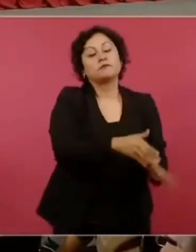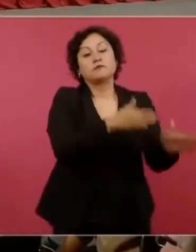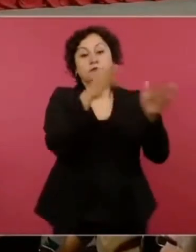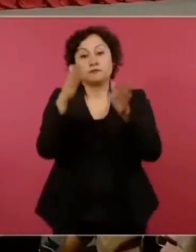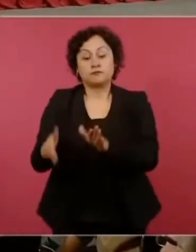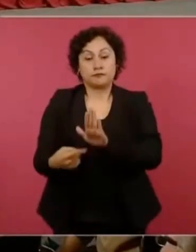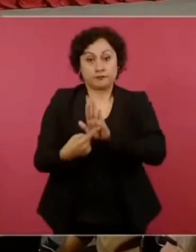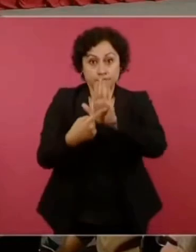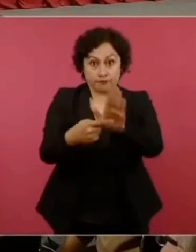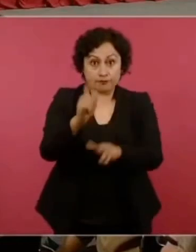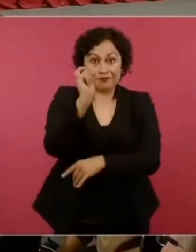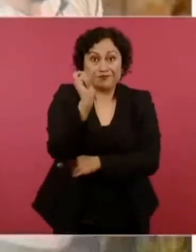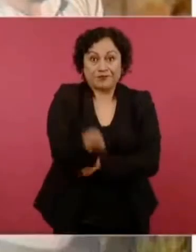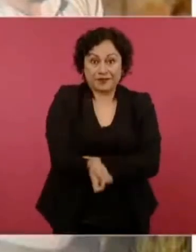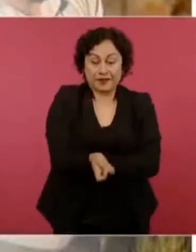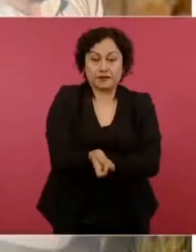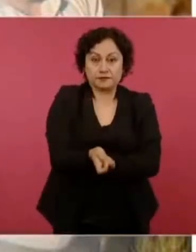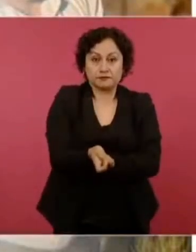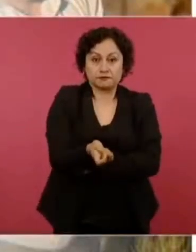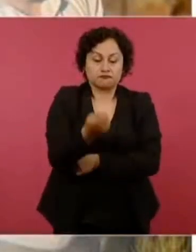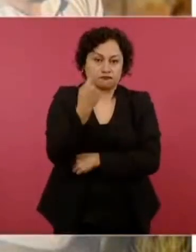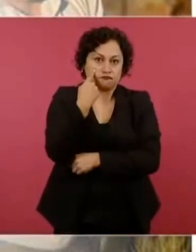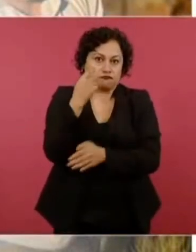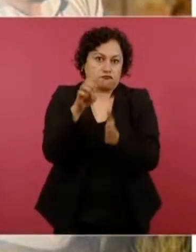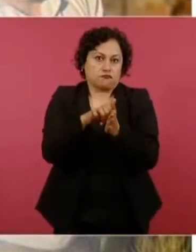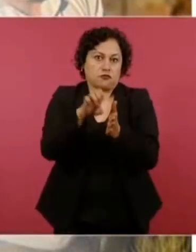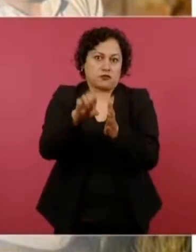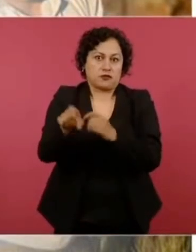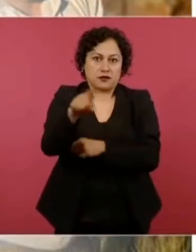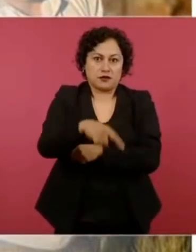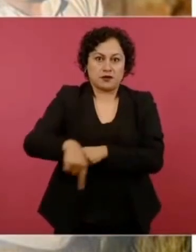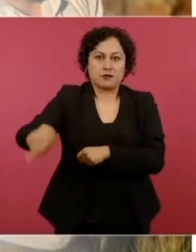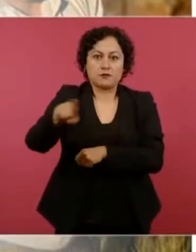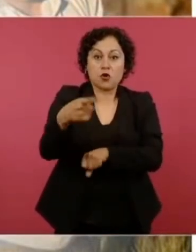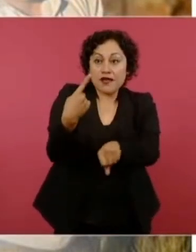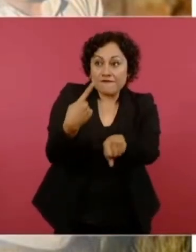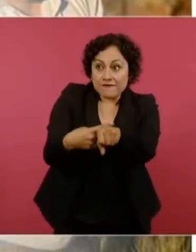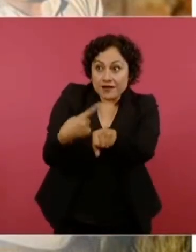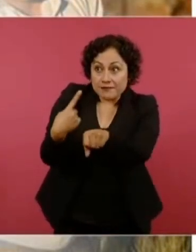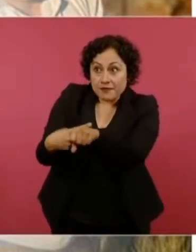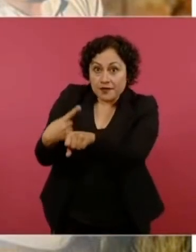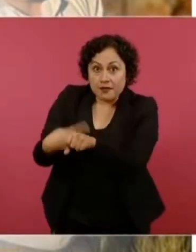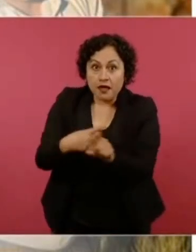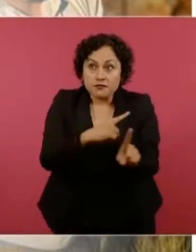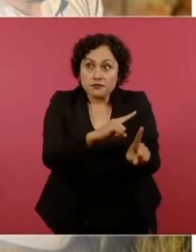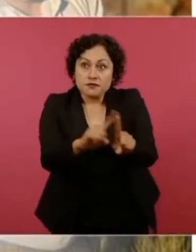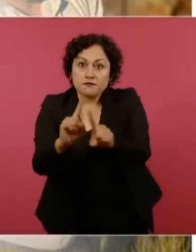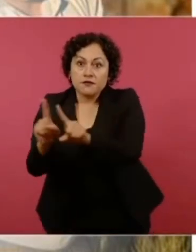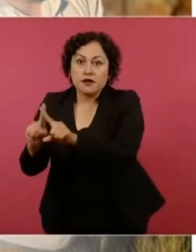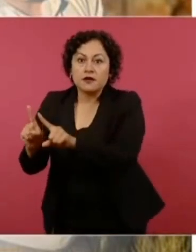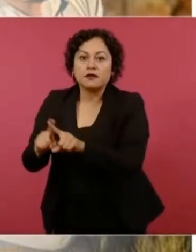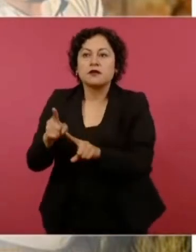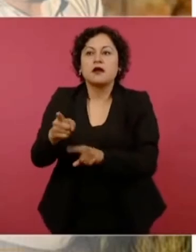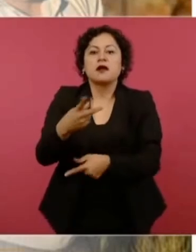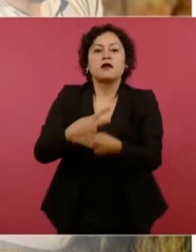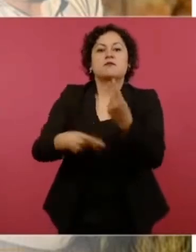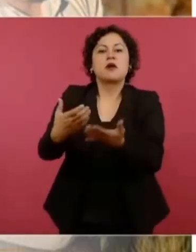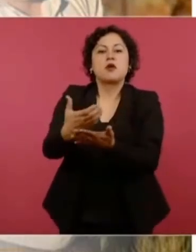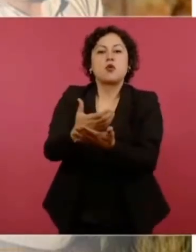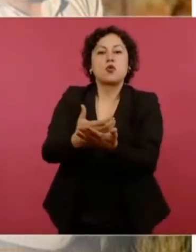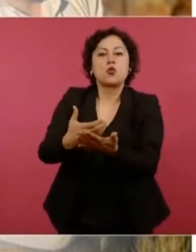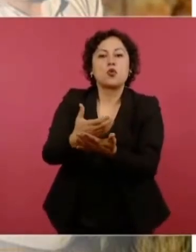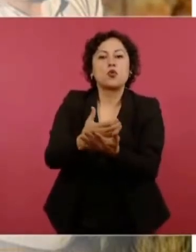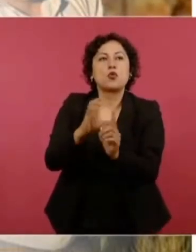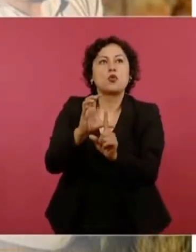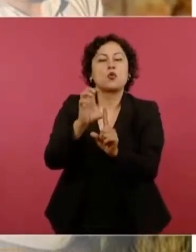que se manejan estas enfermedades y para curarse, el camino hacia el bienestar,